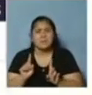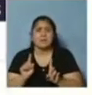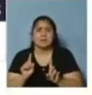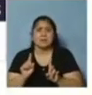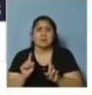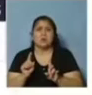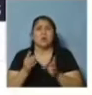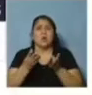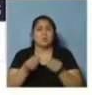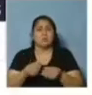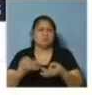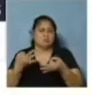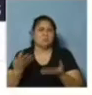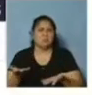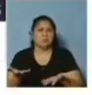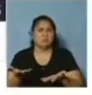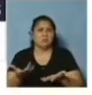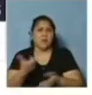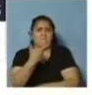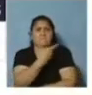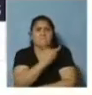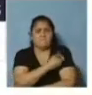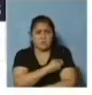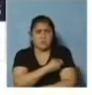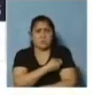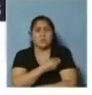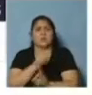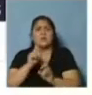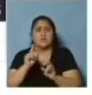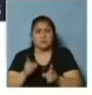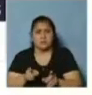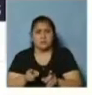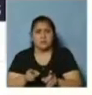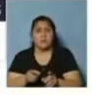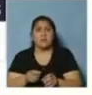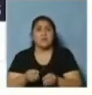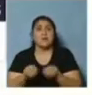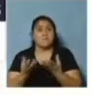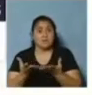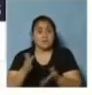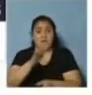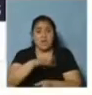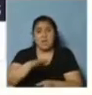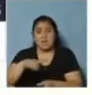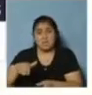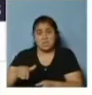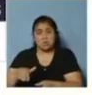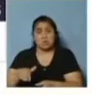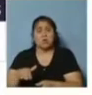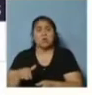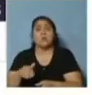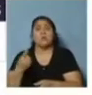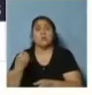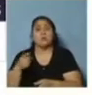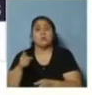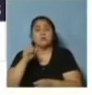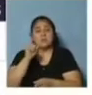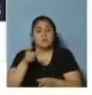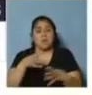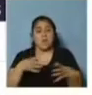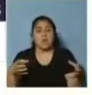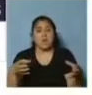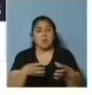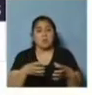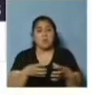Son vacunas seguras. La vacunación no solamente va a beneficiar al niño vacunado, sino también